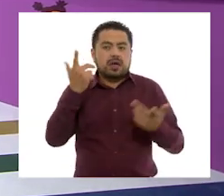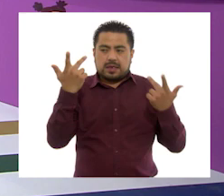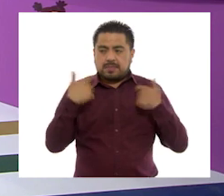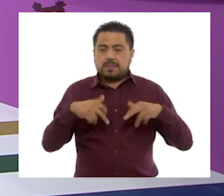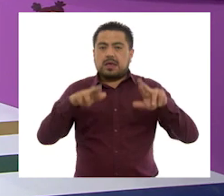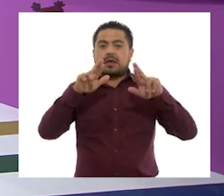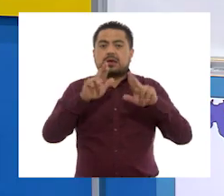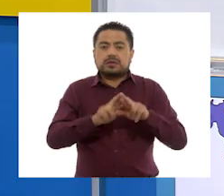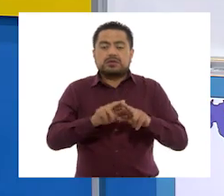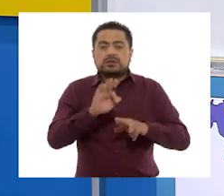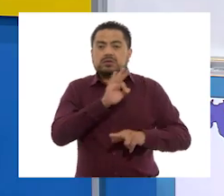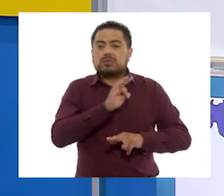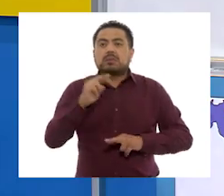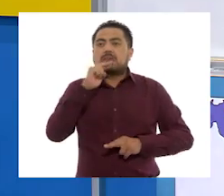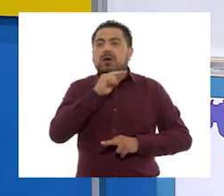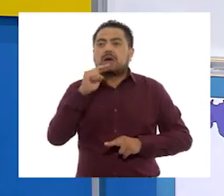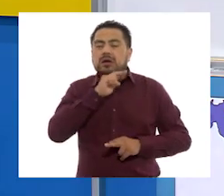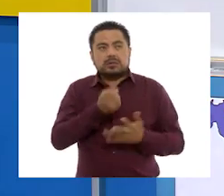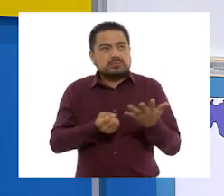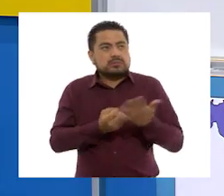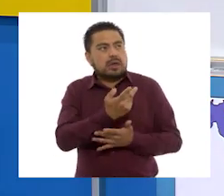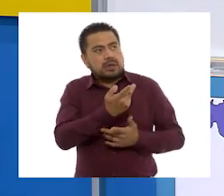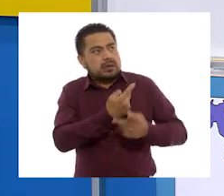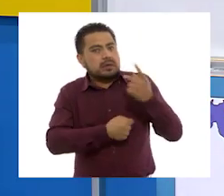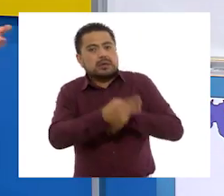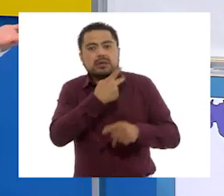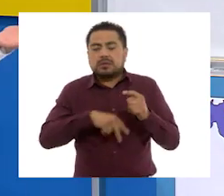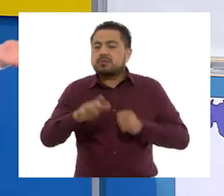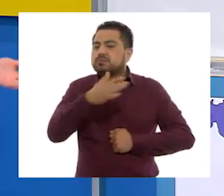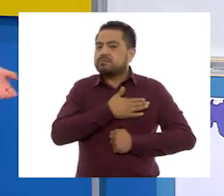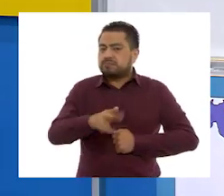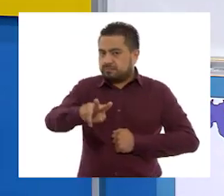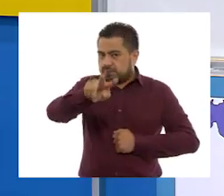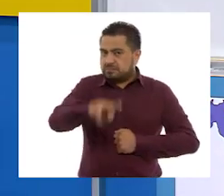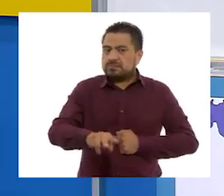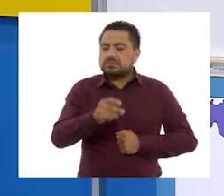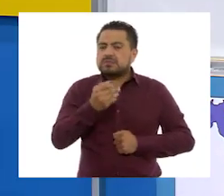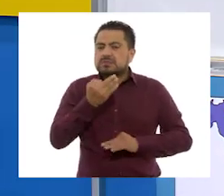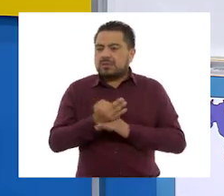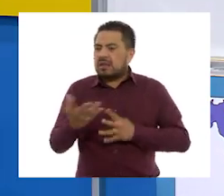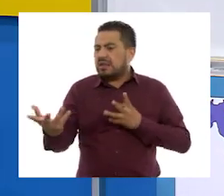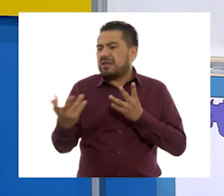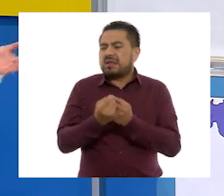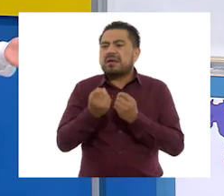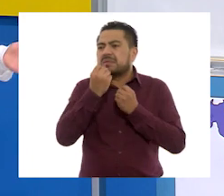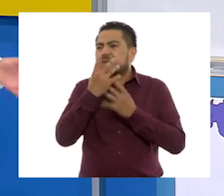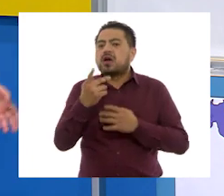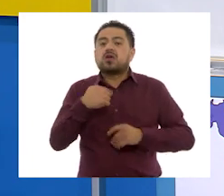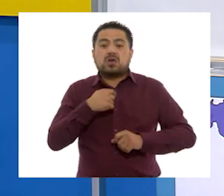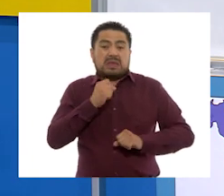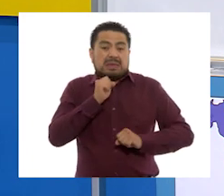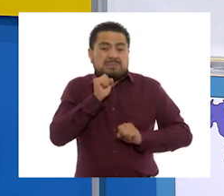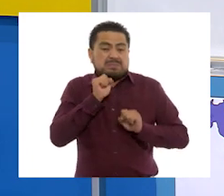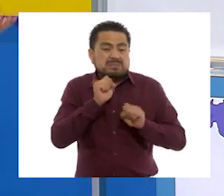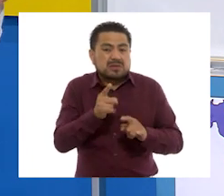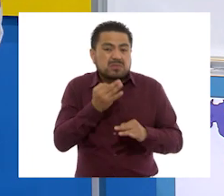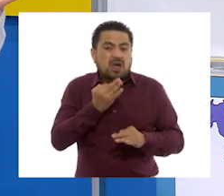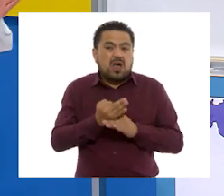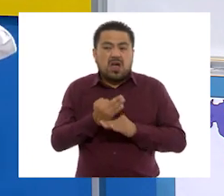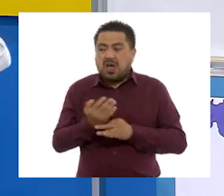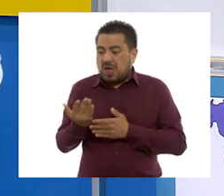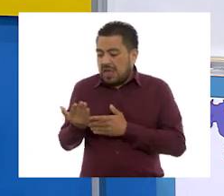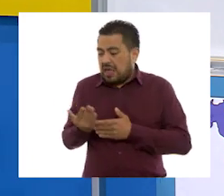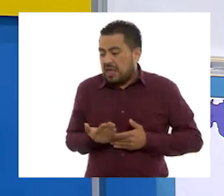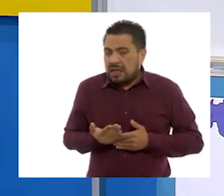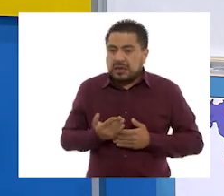pues en realidad pronto pueda salir del tráfico. Pero bueno, la verdad es que qué alegría tenerte aquí. Y yo también voy llegando, la verdad. Y Raúl tuvo